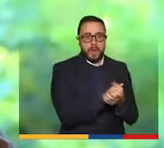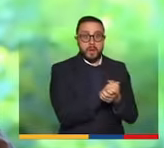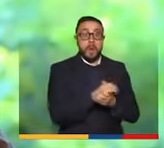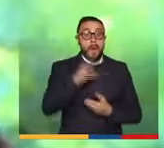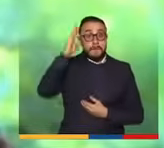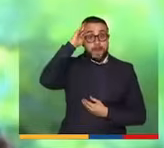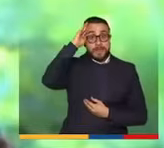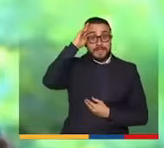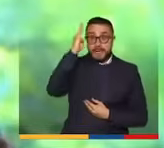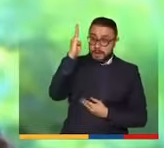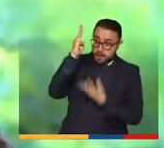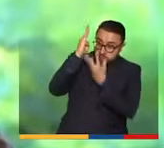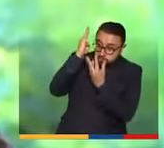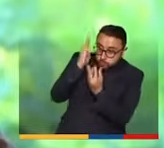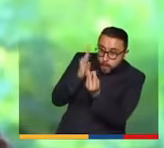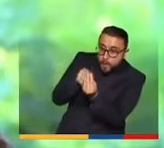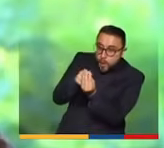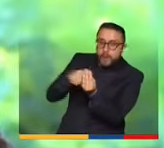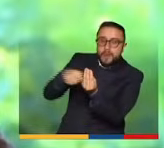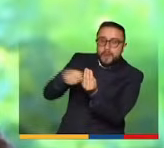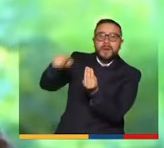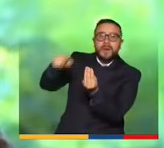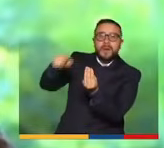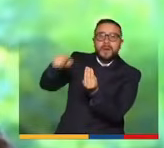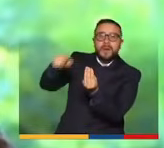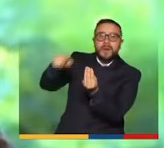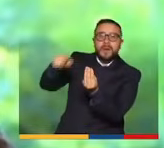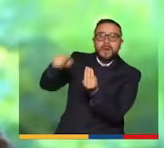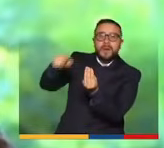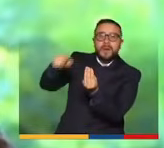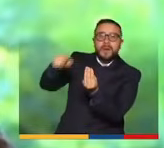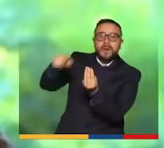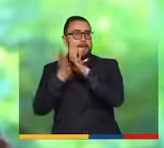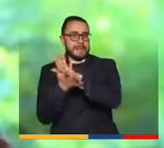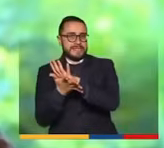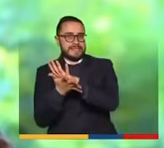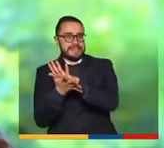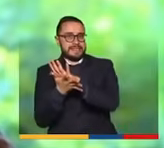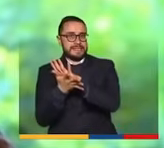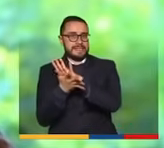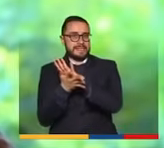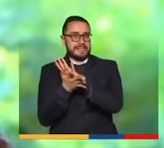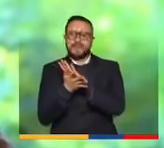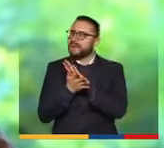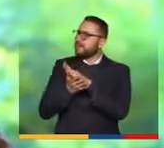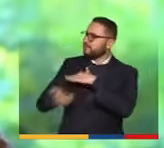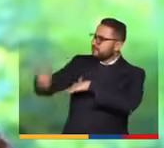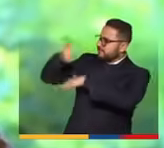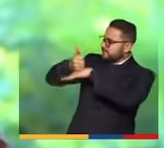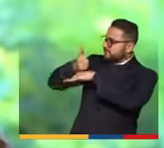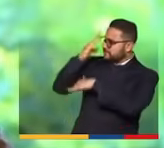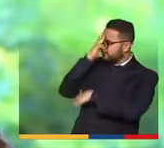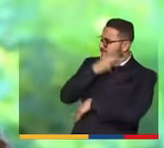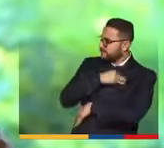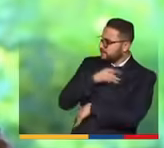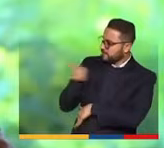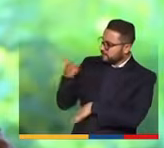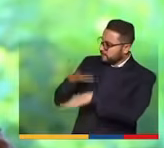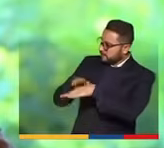organismo que se llama Policía de Paz. Coronel que estaba por aquí, el general creo,